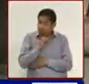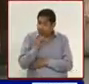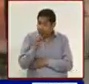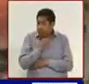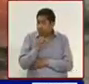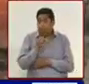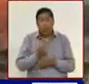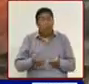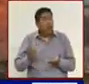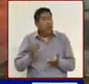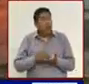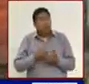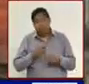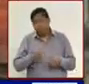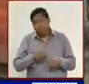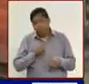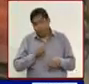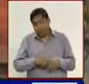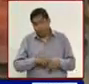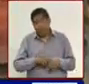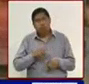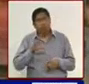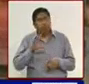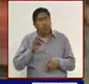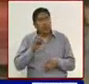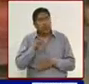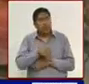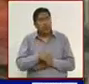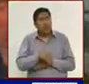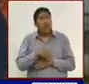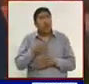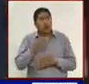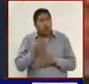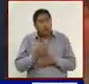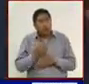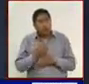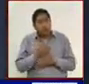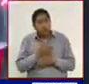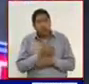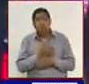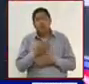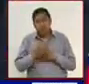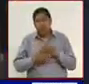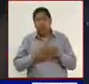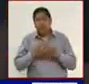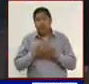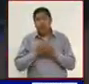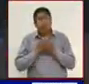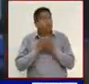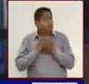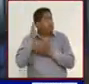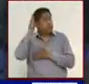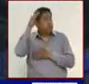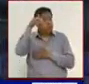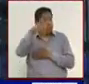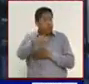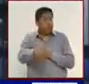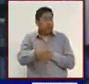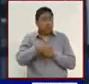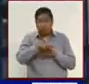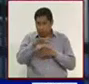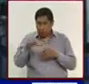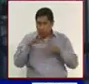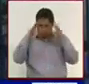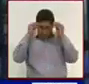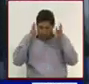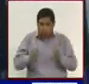han reanudado la circulación acá a partir de las 7 de la noche, paulatinamente después de la gasificación que se registró al sector